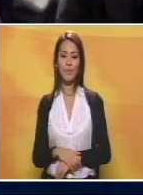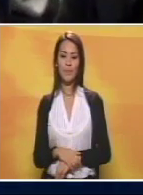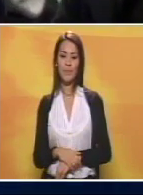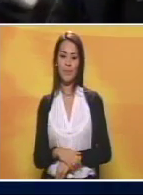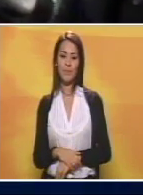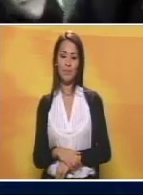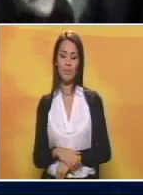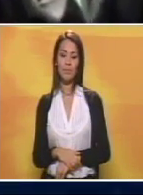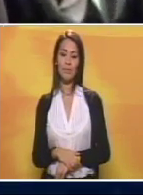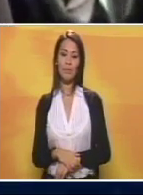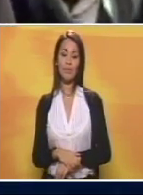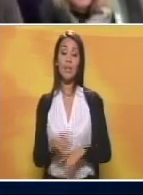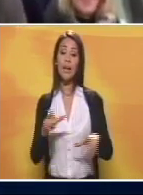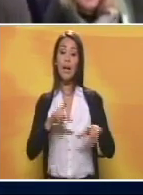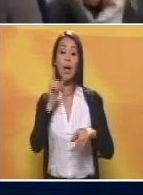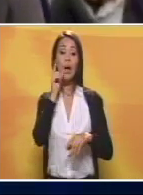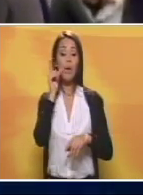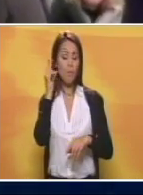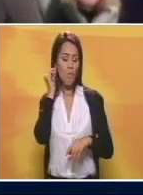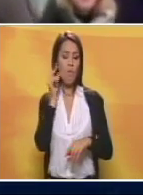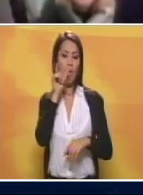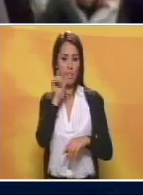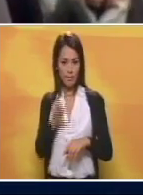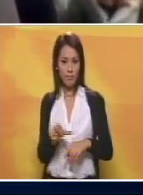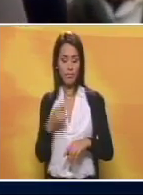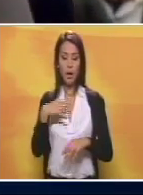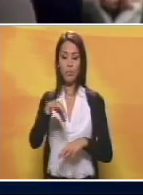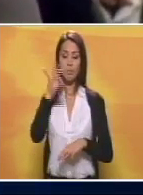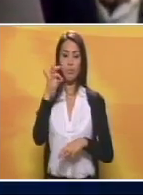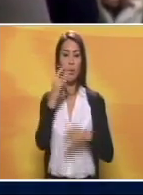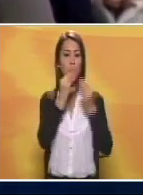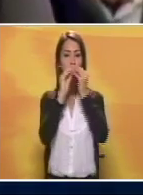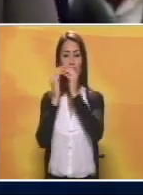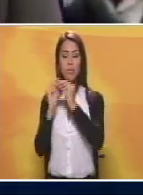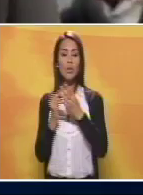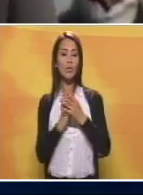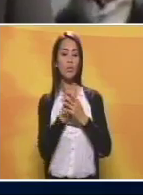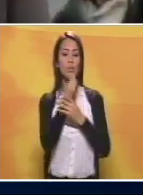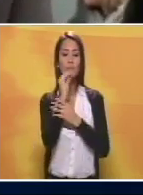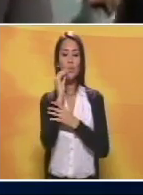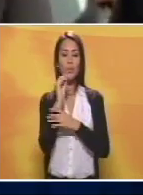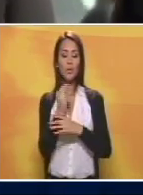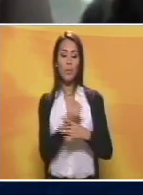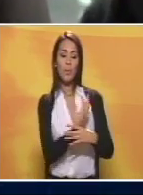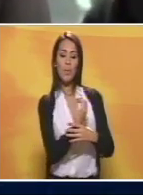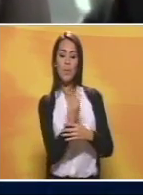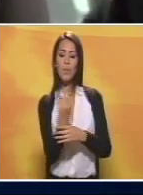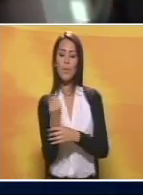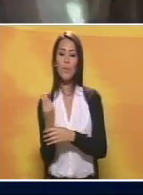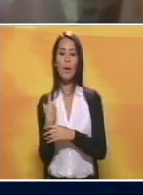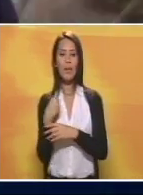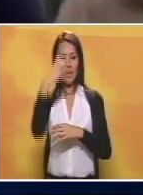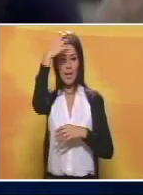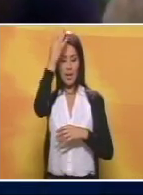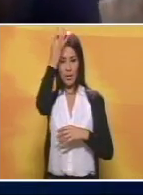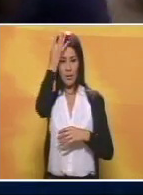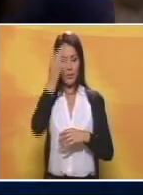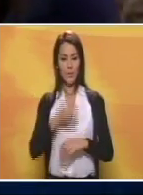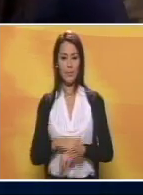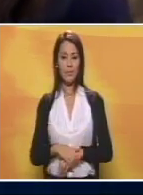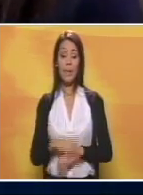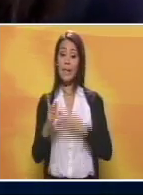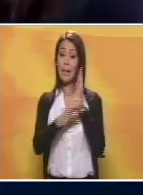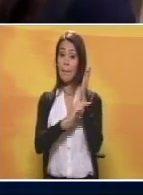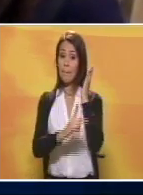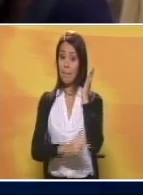Philippa Craddock fue la florista designada para la decoración y las flores procederán de los jardines de las residencias de la Corona Británica y del Parque de